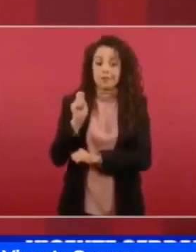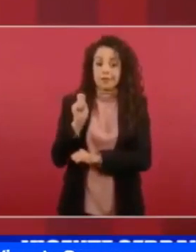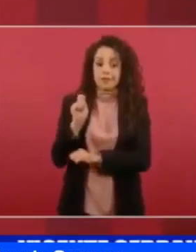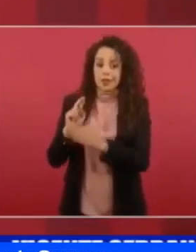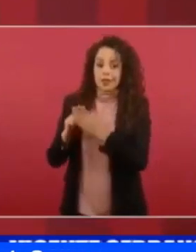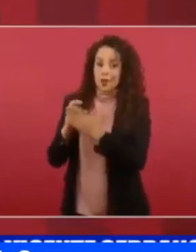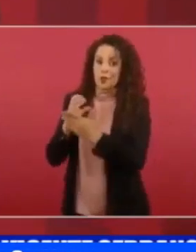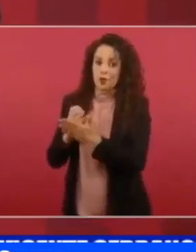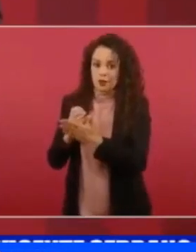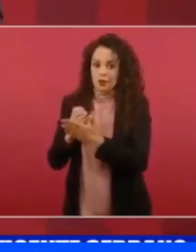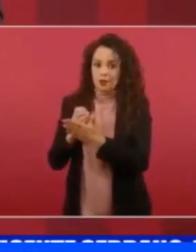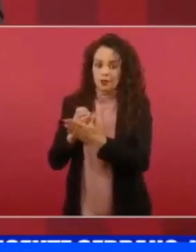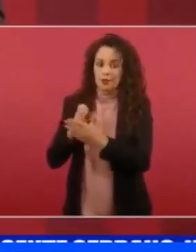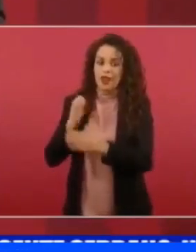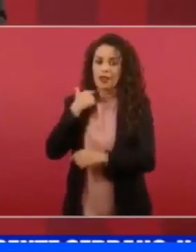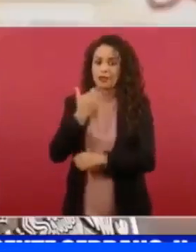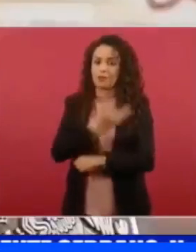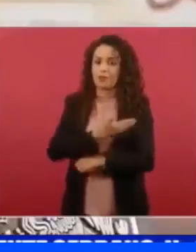Abraham Lincoln,